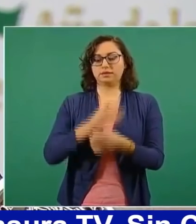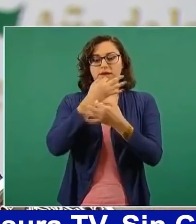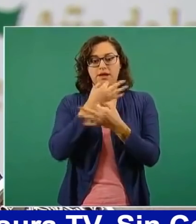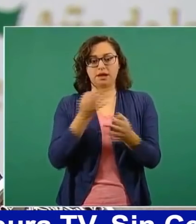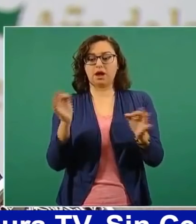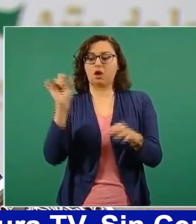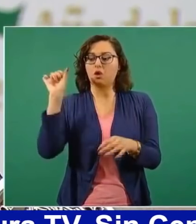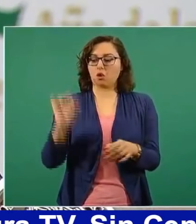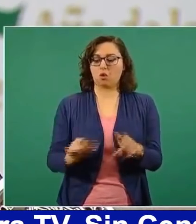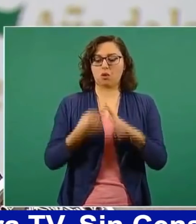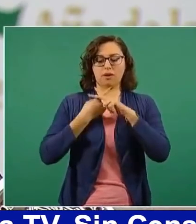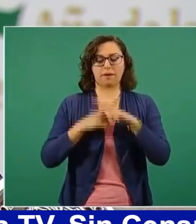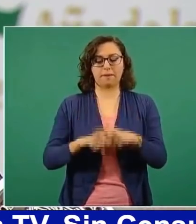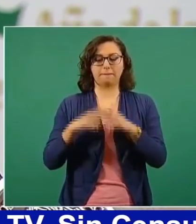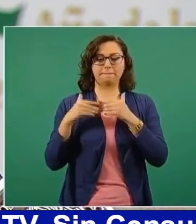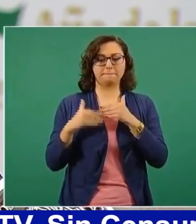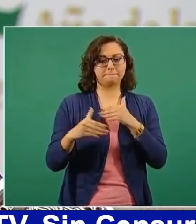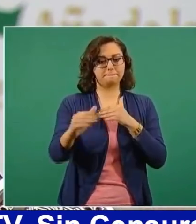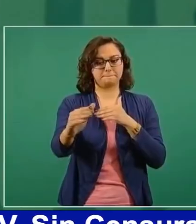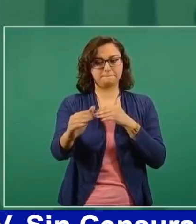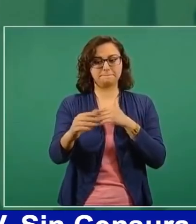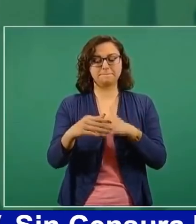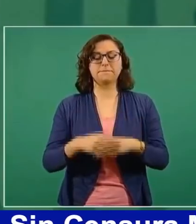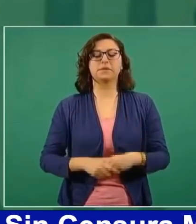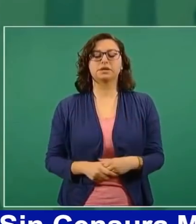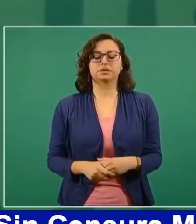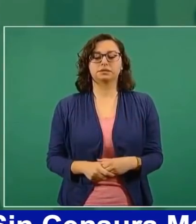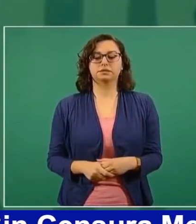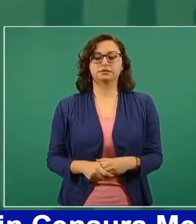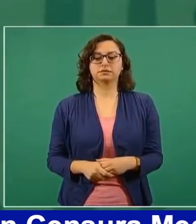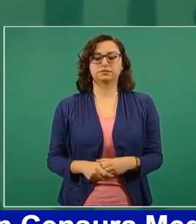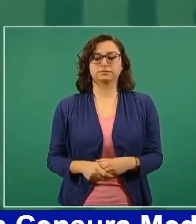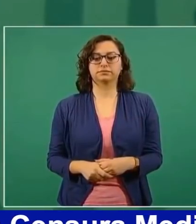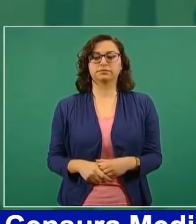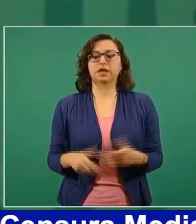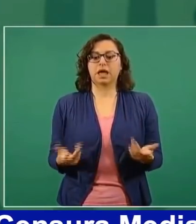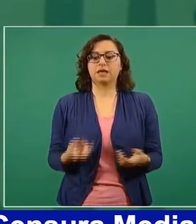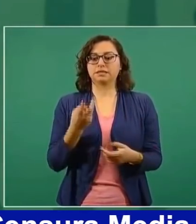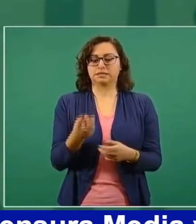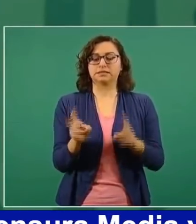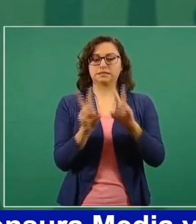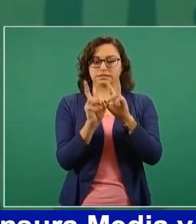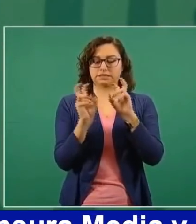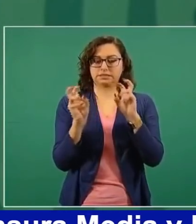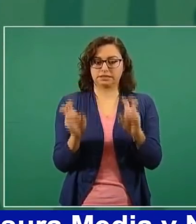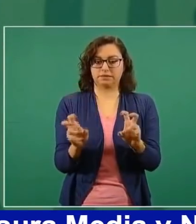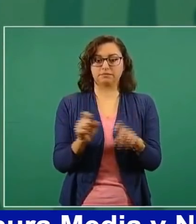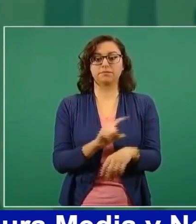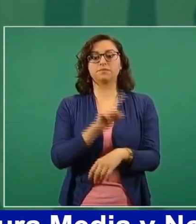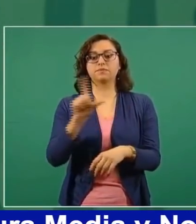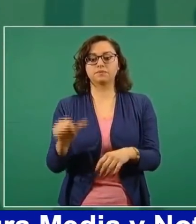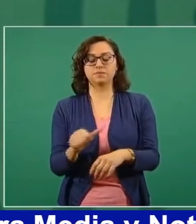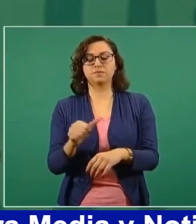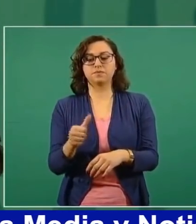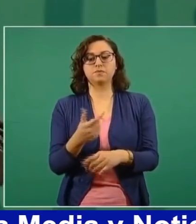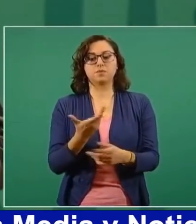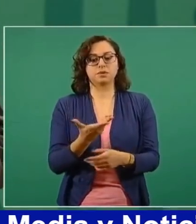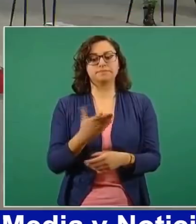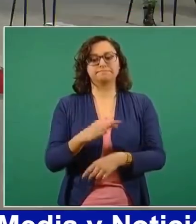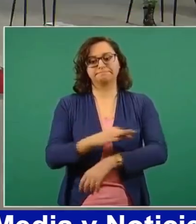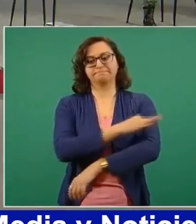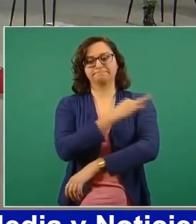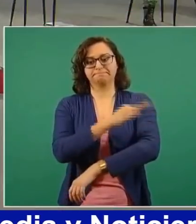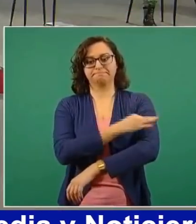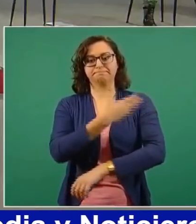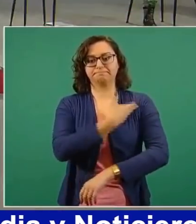hoy. Esto es lo que vamos a tomar en cuenta antes de proceder a la decisión del presidente que ya les anunció.